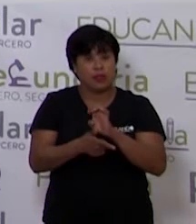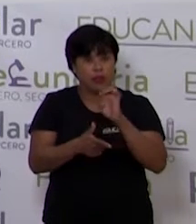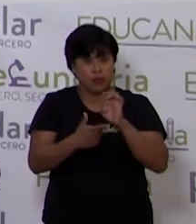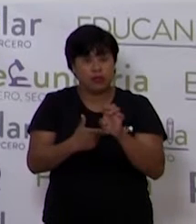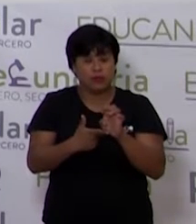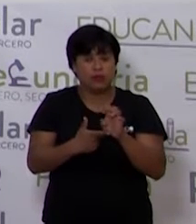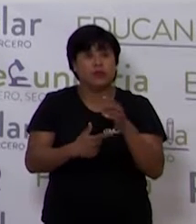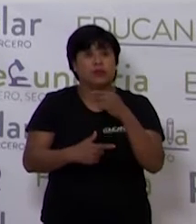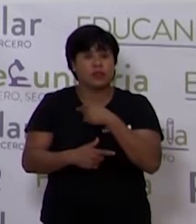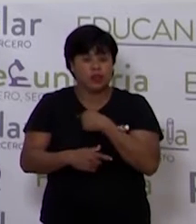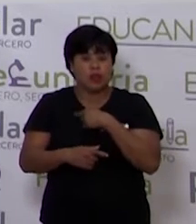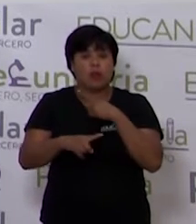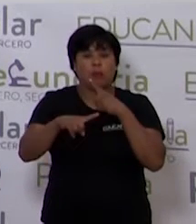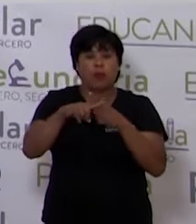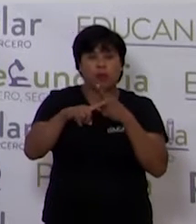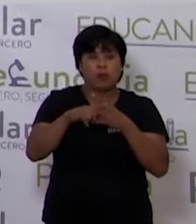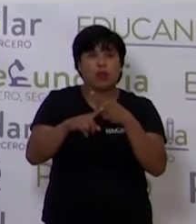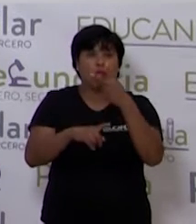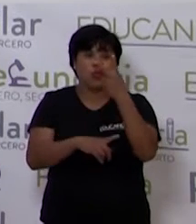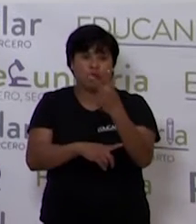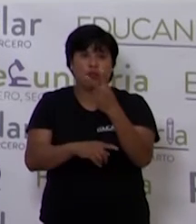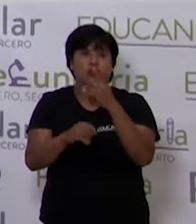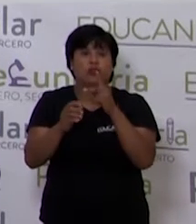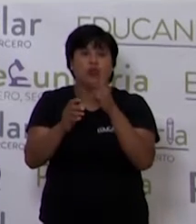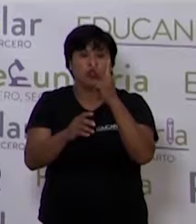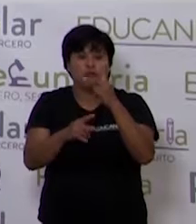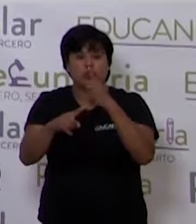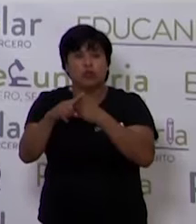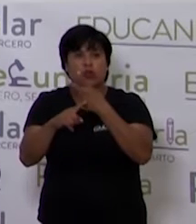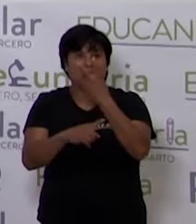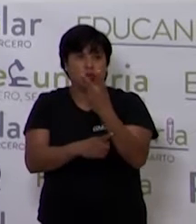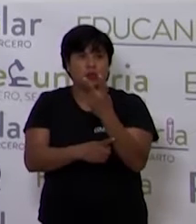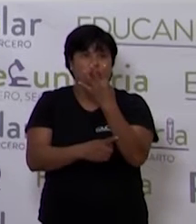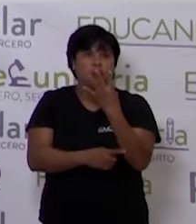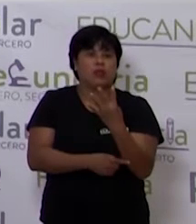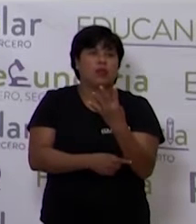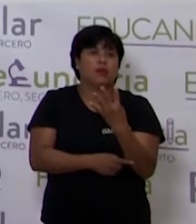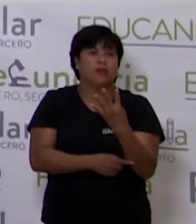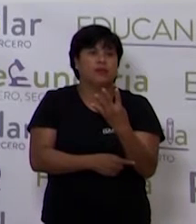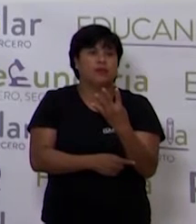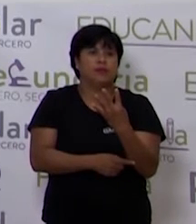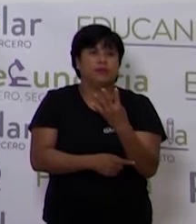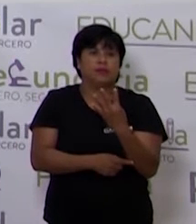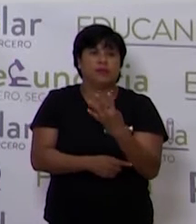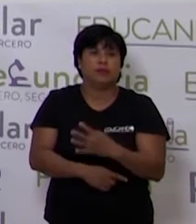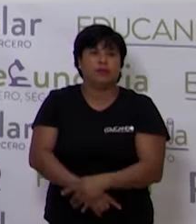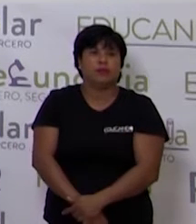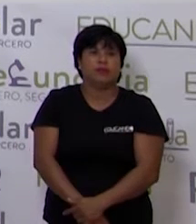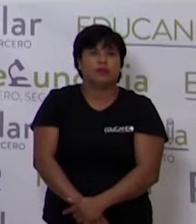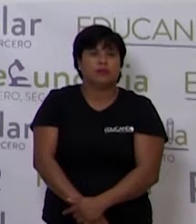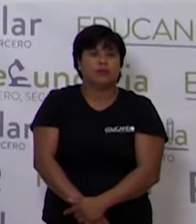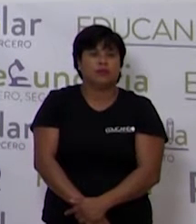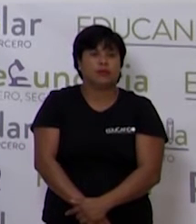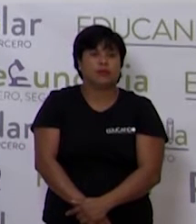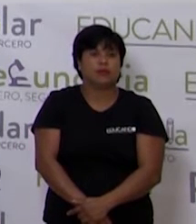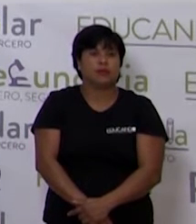Entonces, yo multiplico dos veces el 2. 2 por 2, 4.